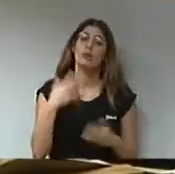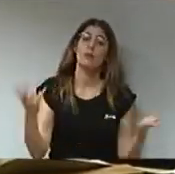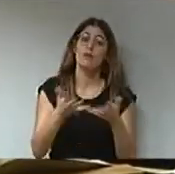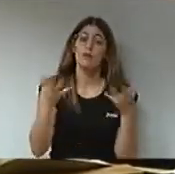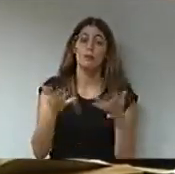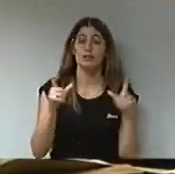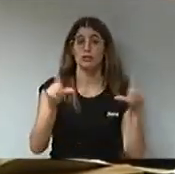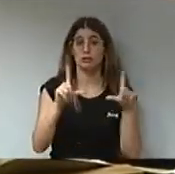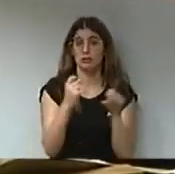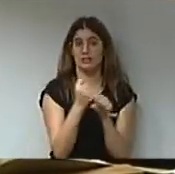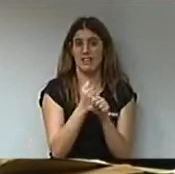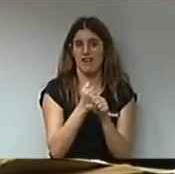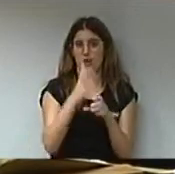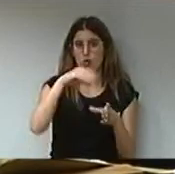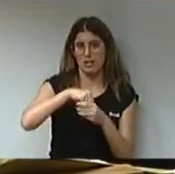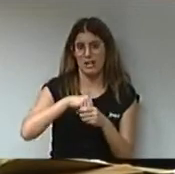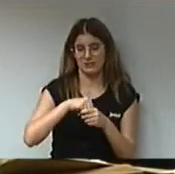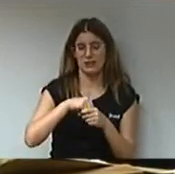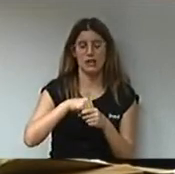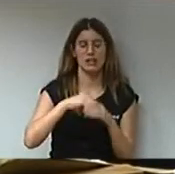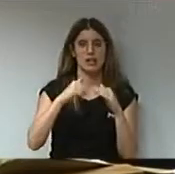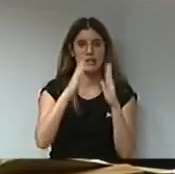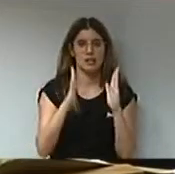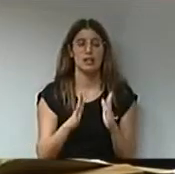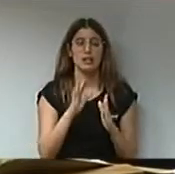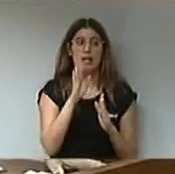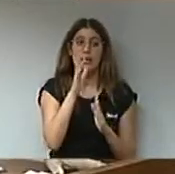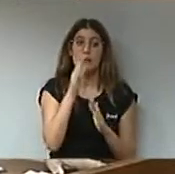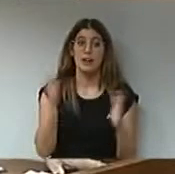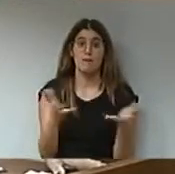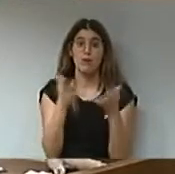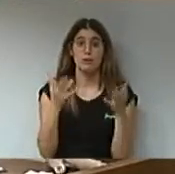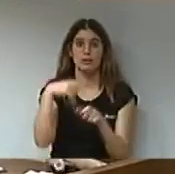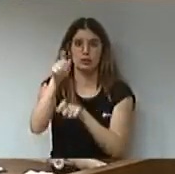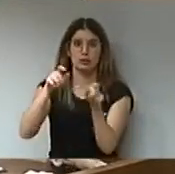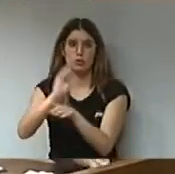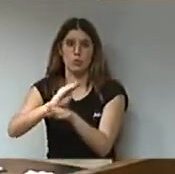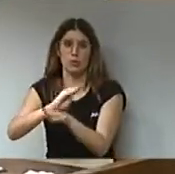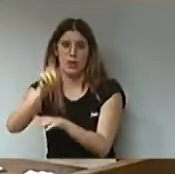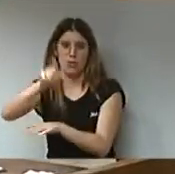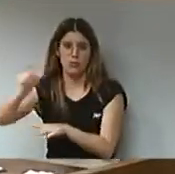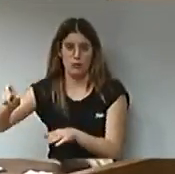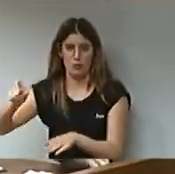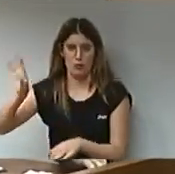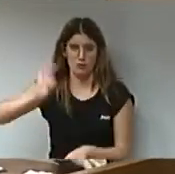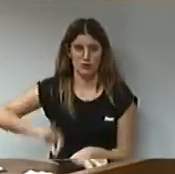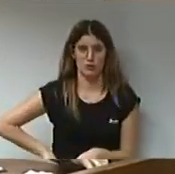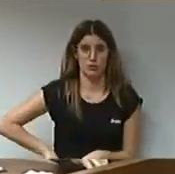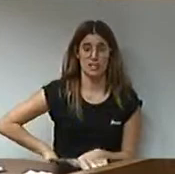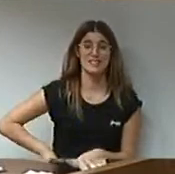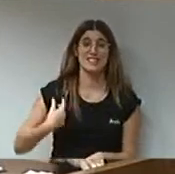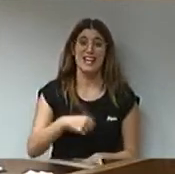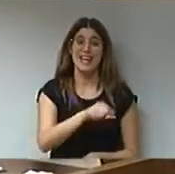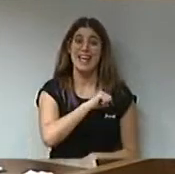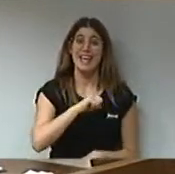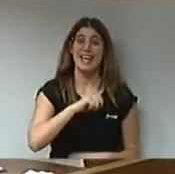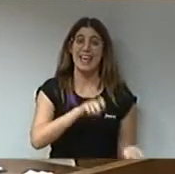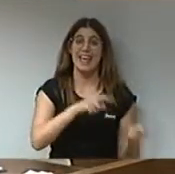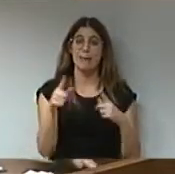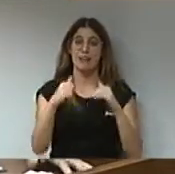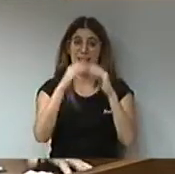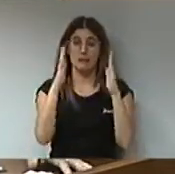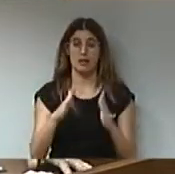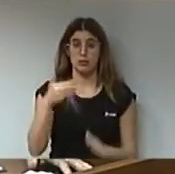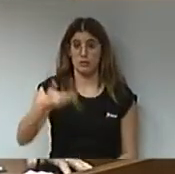fiscales para empresas y ayudas a la contratación de personas para el cuidado de menores. La emancipación es fundamental. 9 de cada 10 jóvenes no pueden